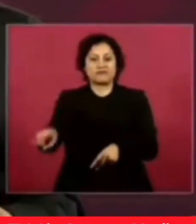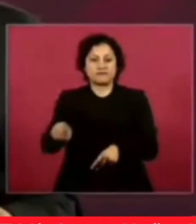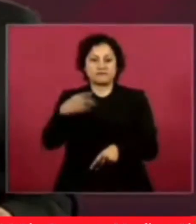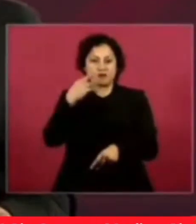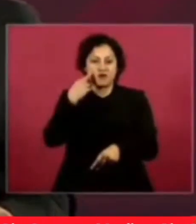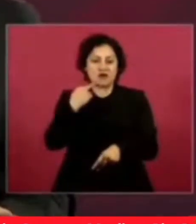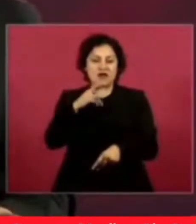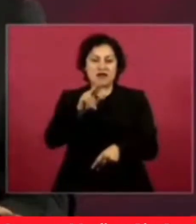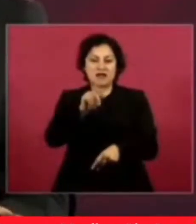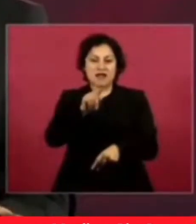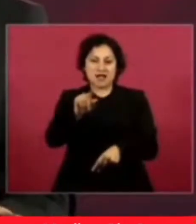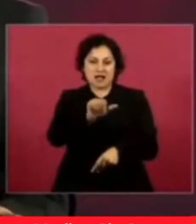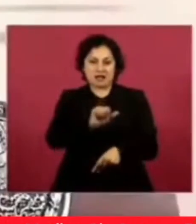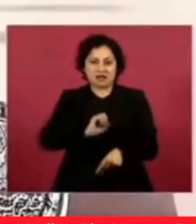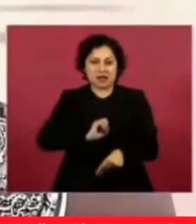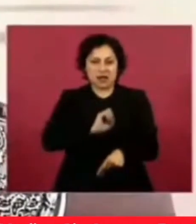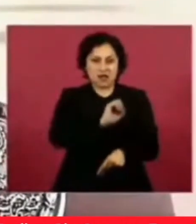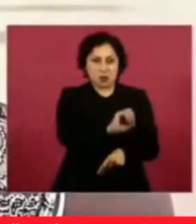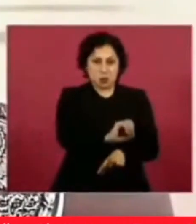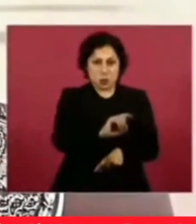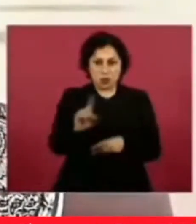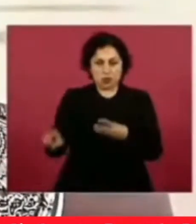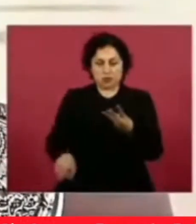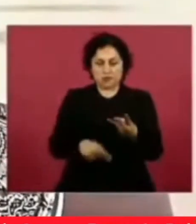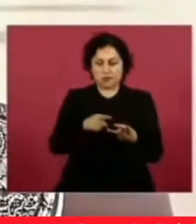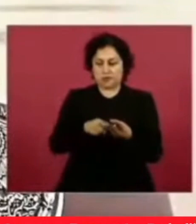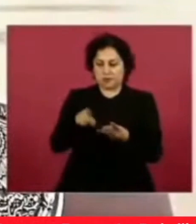No estoy de acuerdo con la hipocresía.